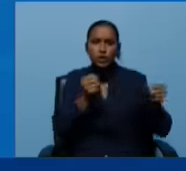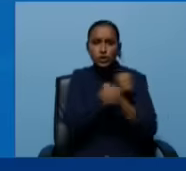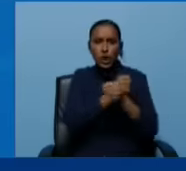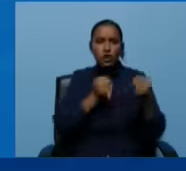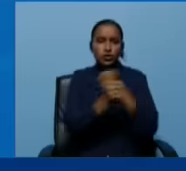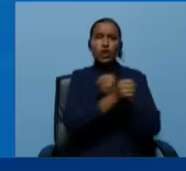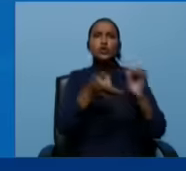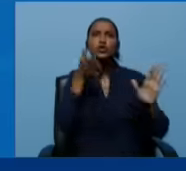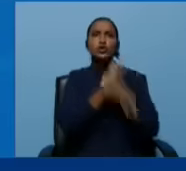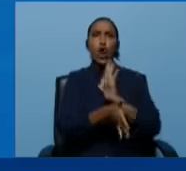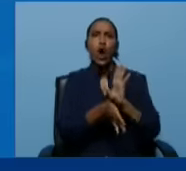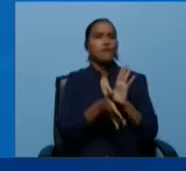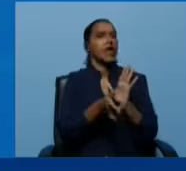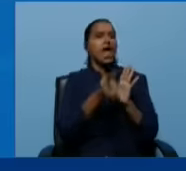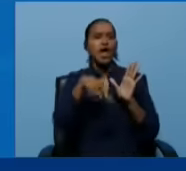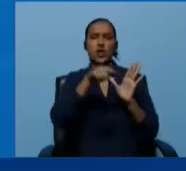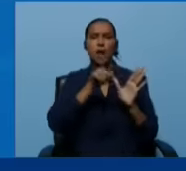suenan.